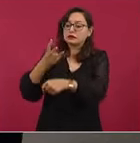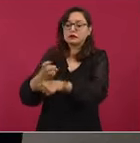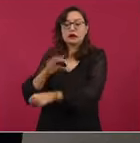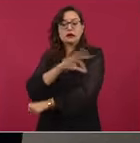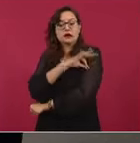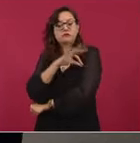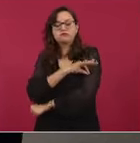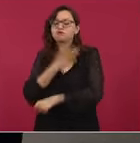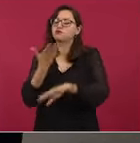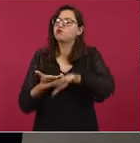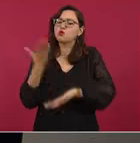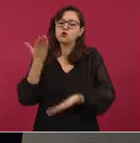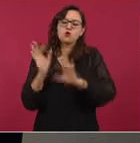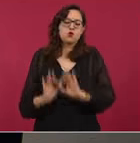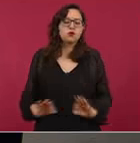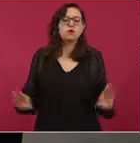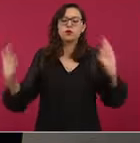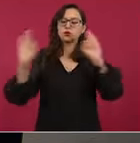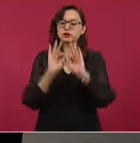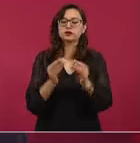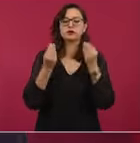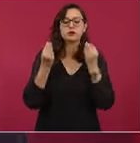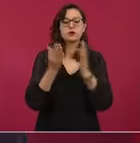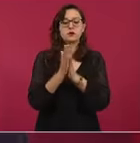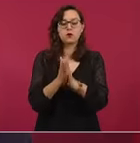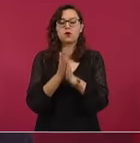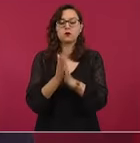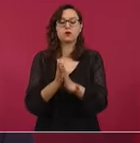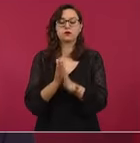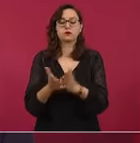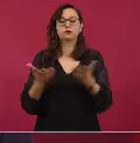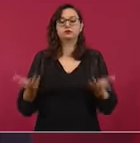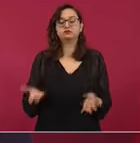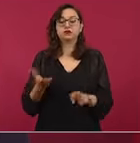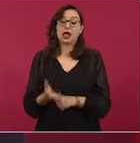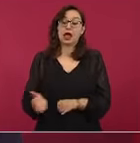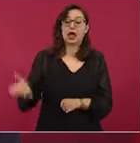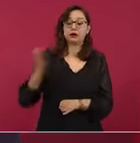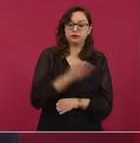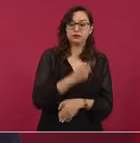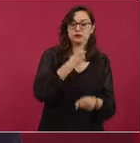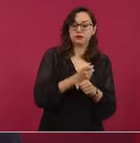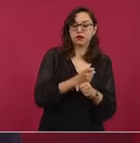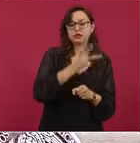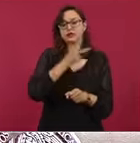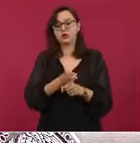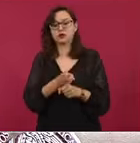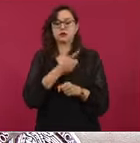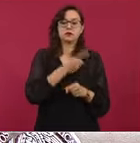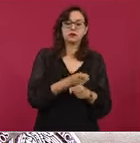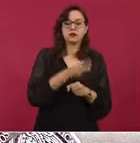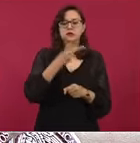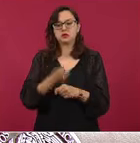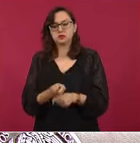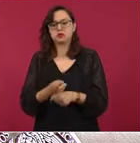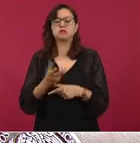importante. Después de que se llegó a los esquemas primarios con 2 dosis o en algunos casos como la vacuna CanSino